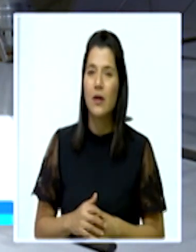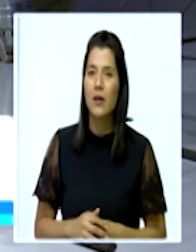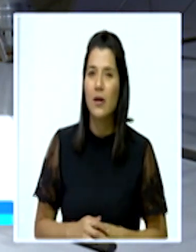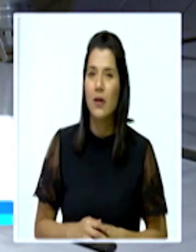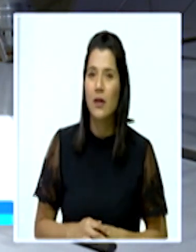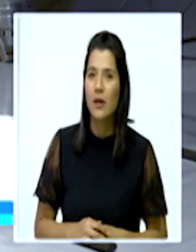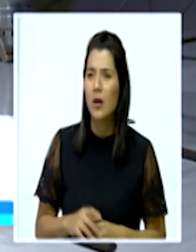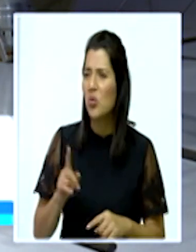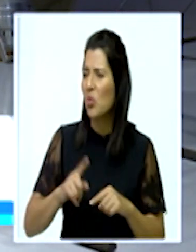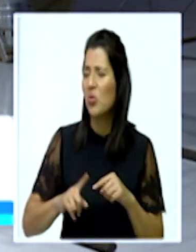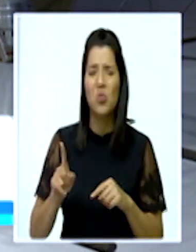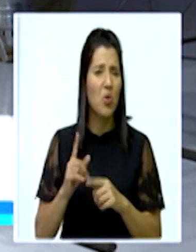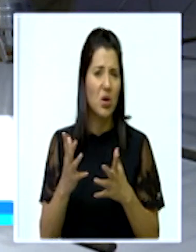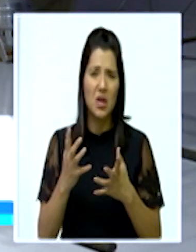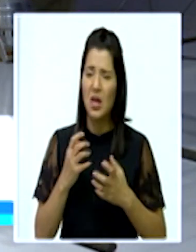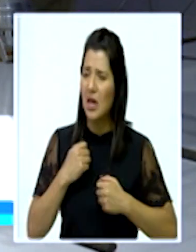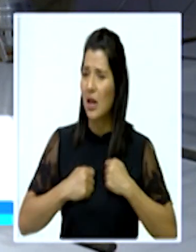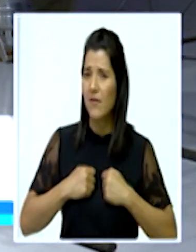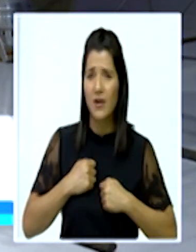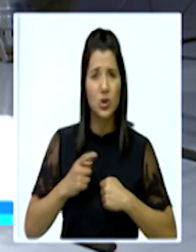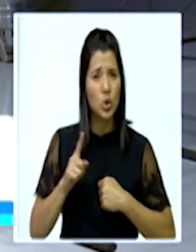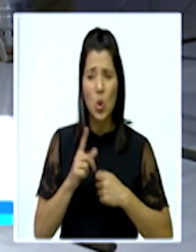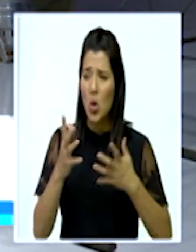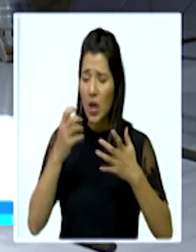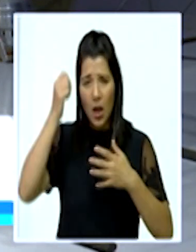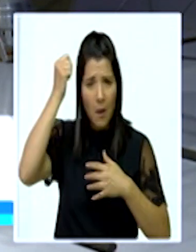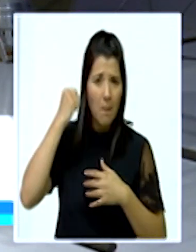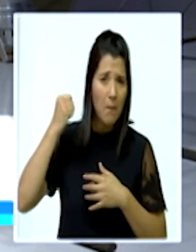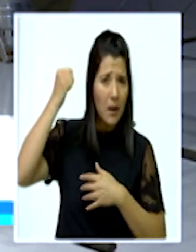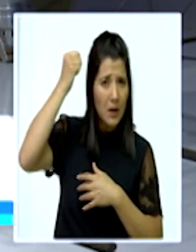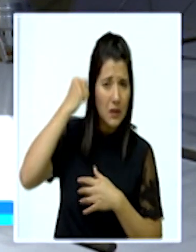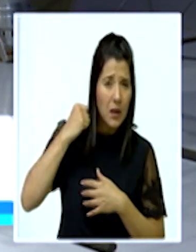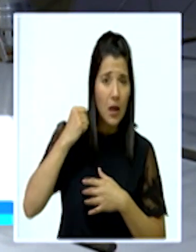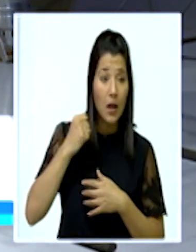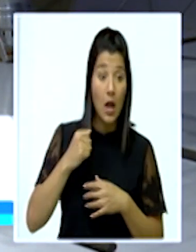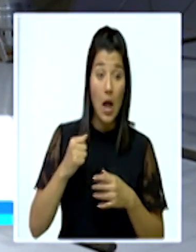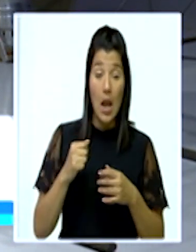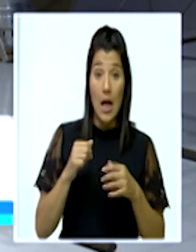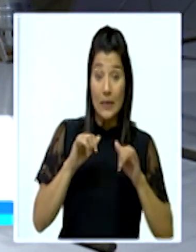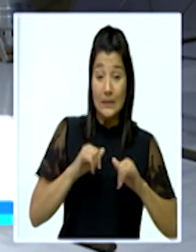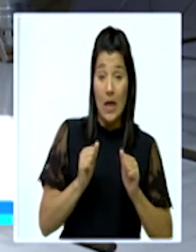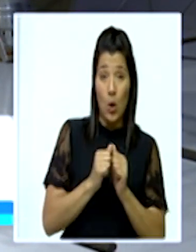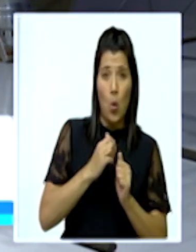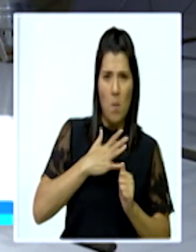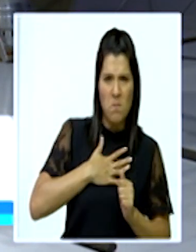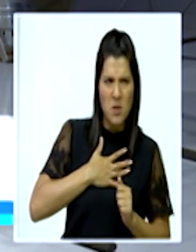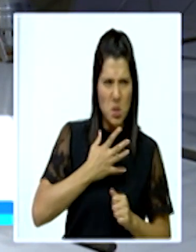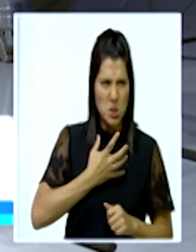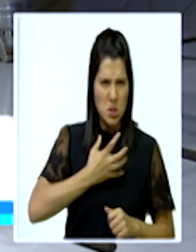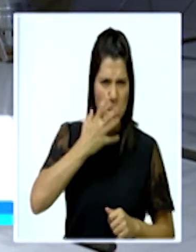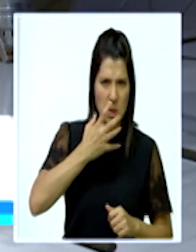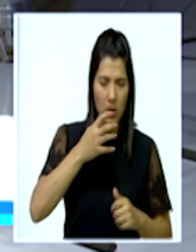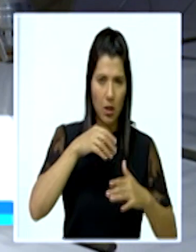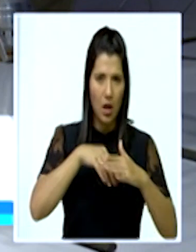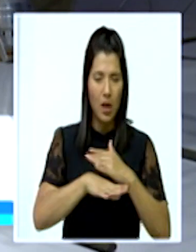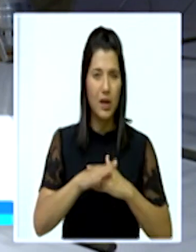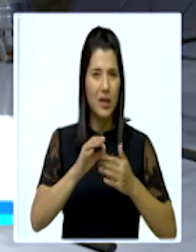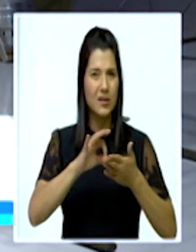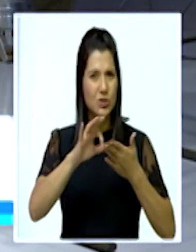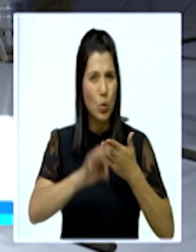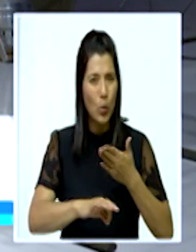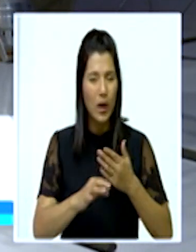no se quiere bañar, no se quiere arreglar el pelo. La mía ha presentado conductas de agresión en la escuela